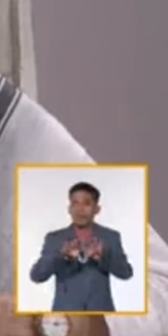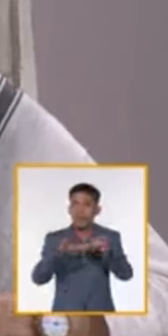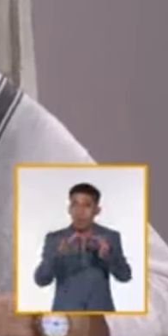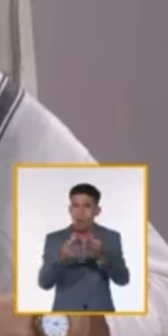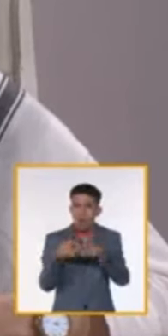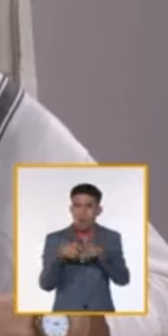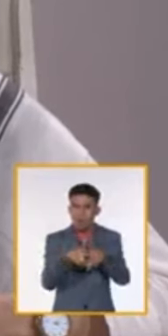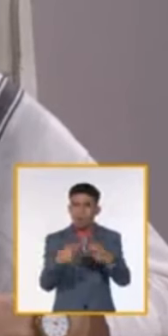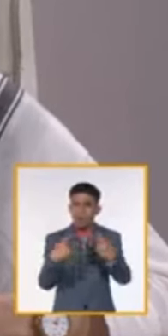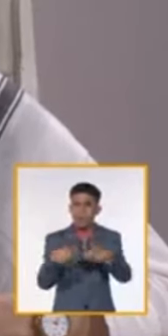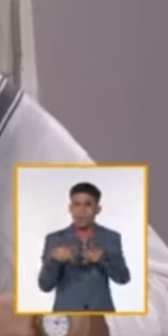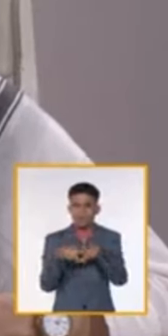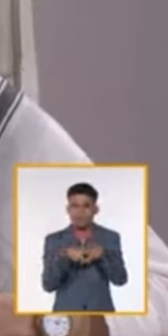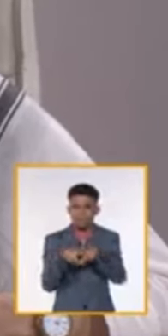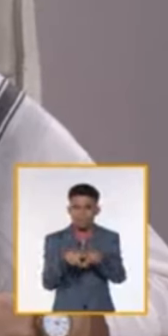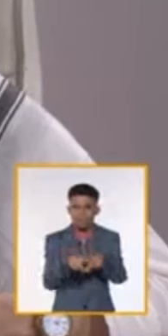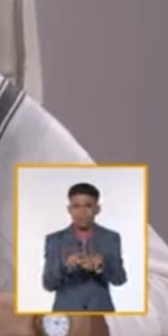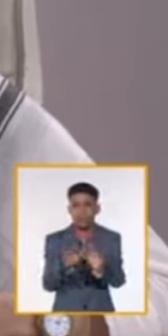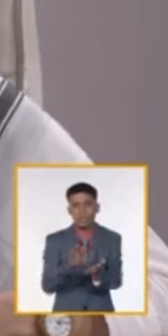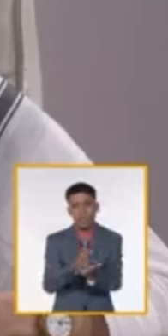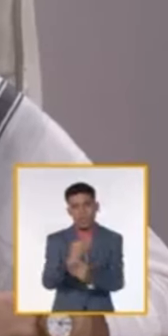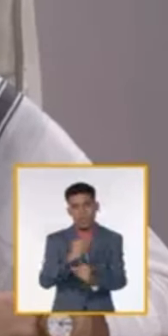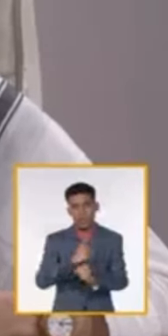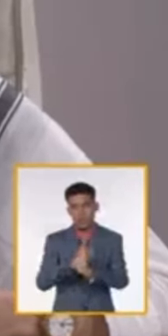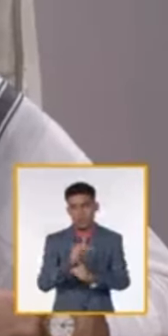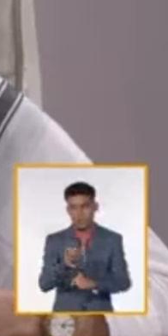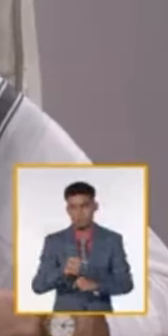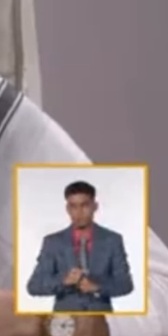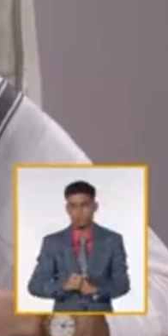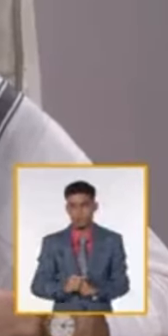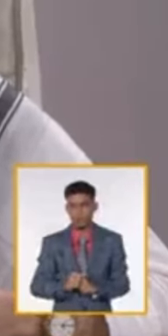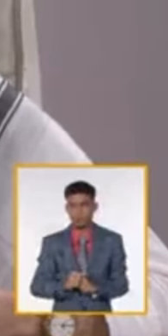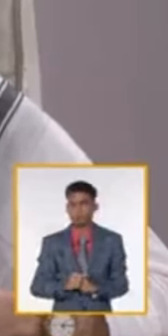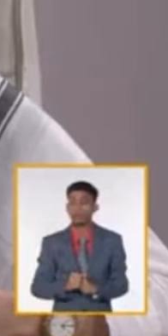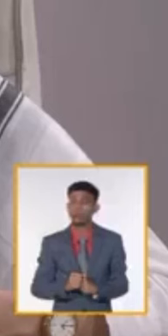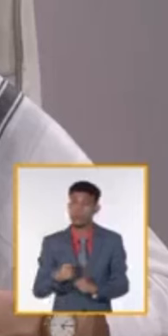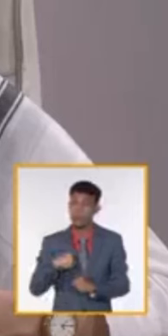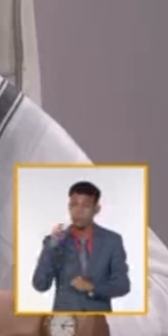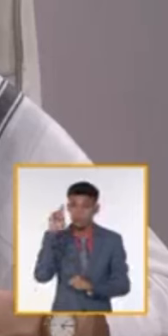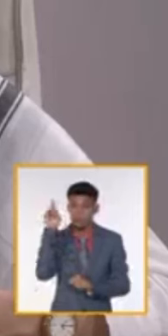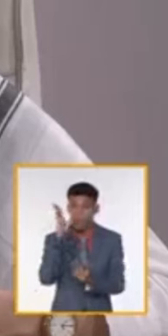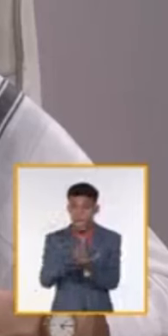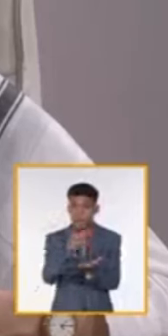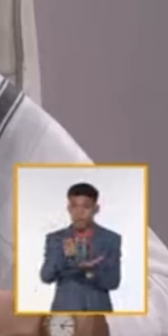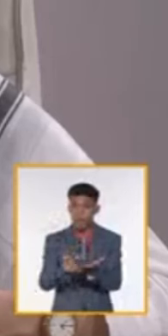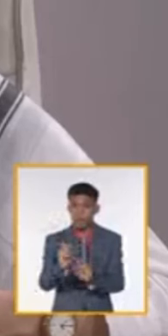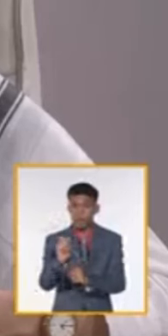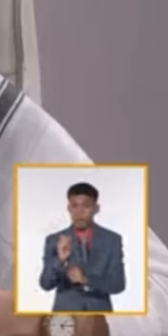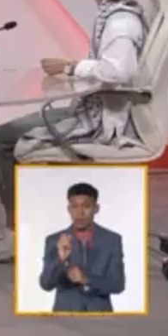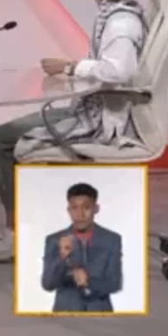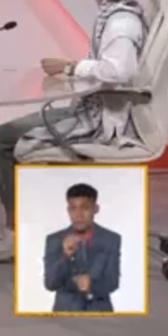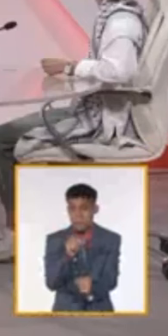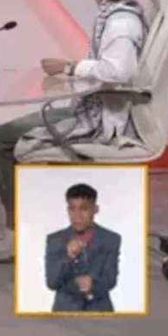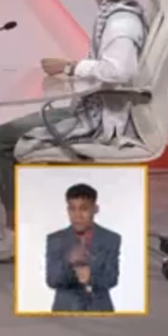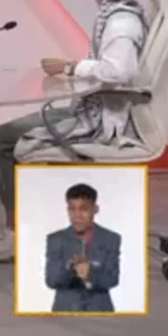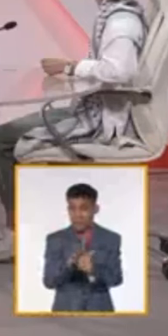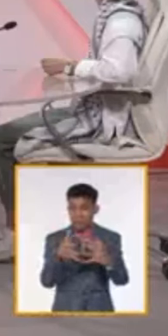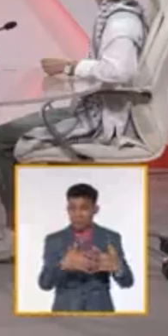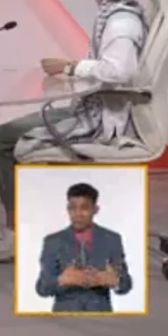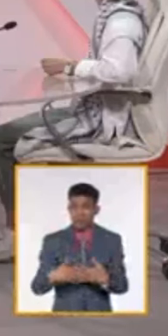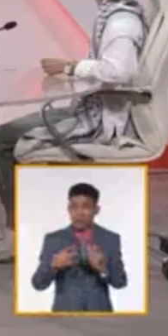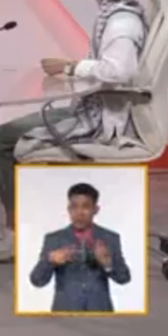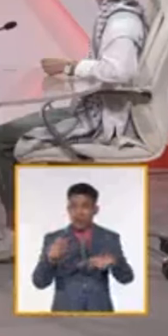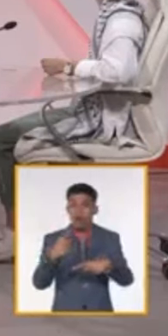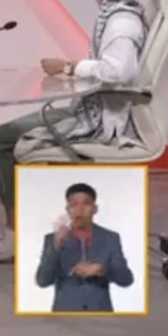que seguir trabajando, bueno, luchando contra estas formas de represión. Hicieron la primera gran marcha nacional en Estados Unidos contra la guerra de